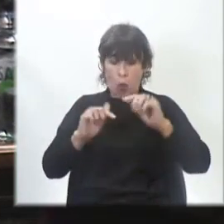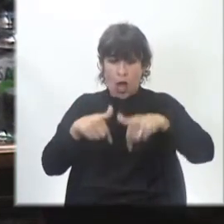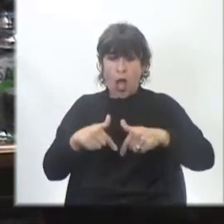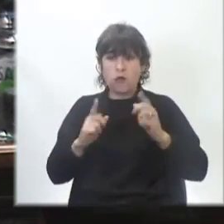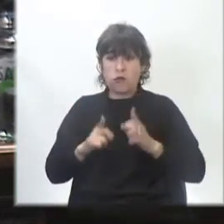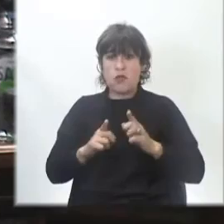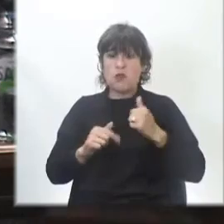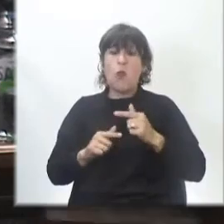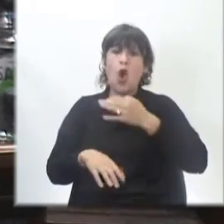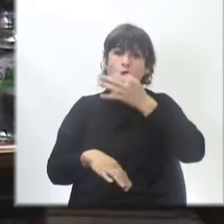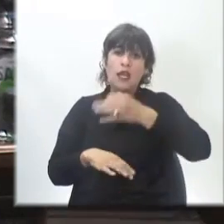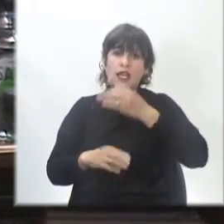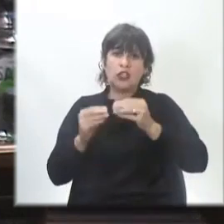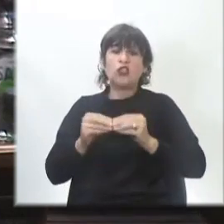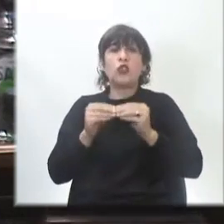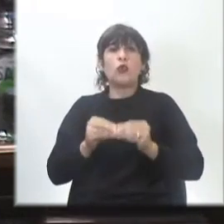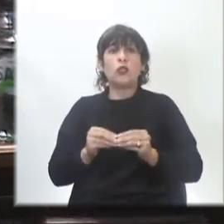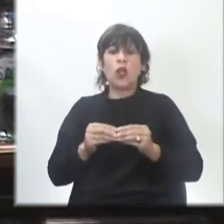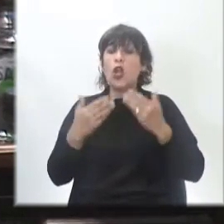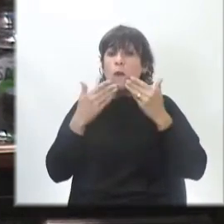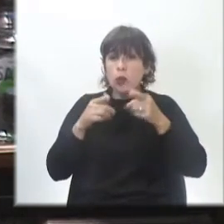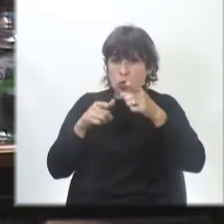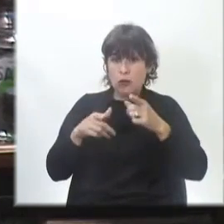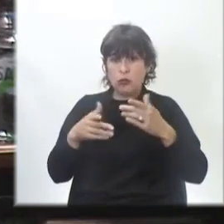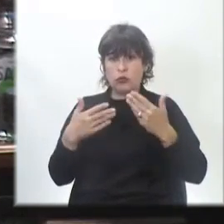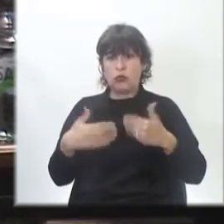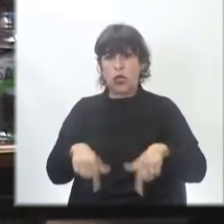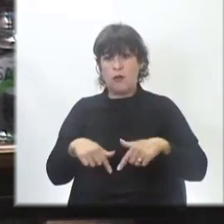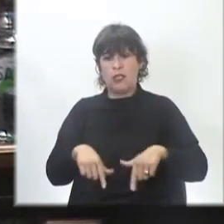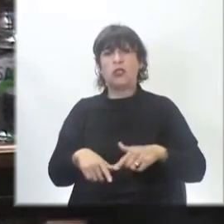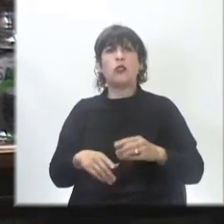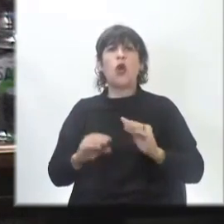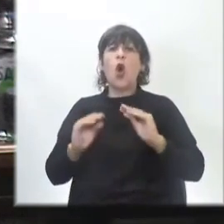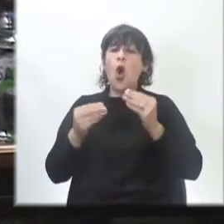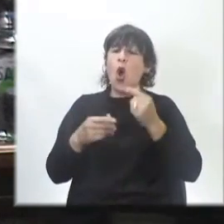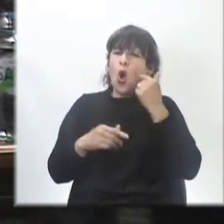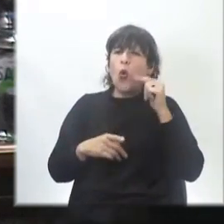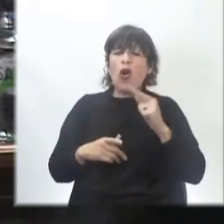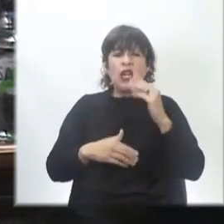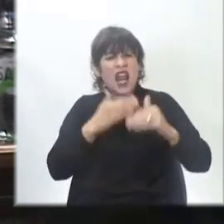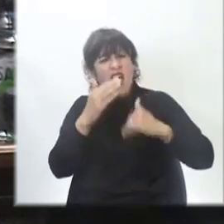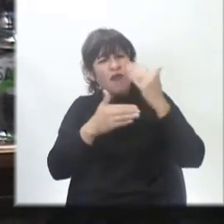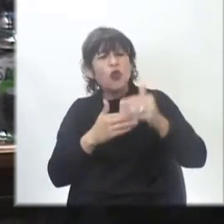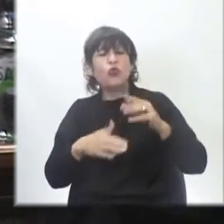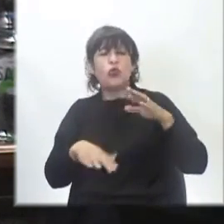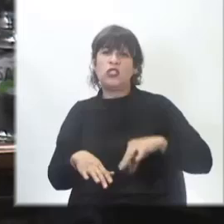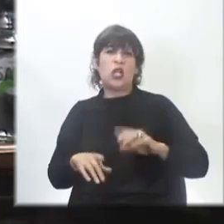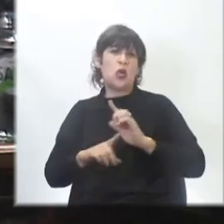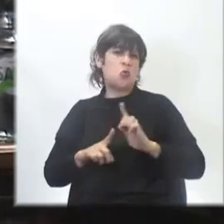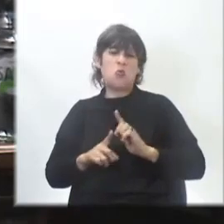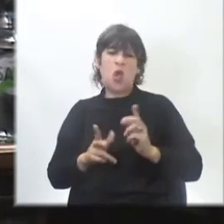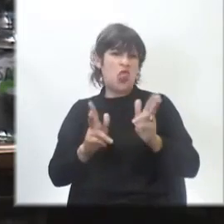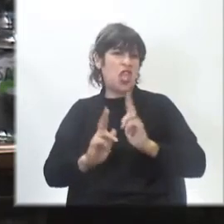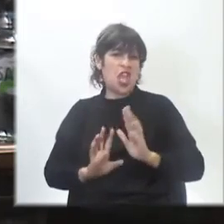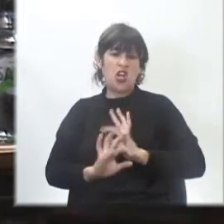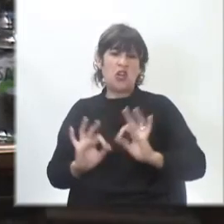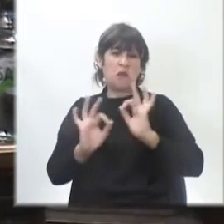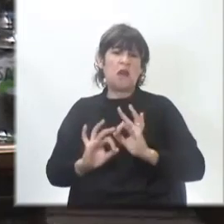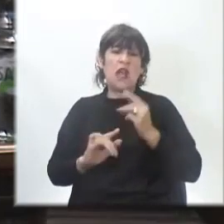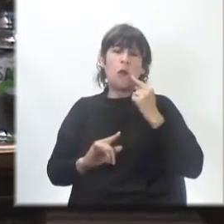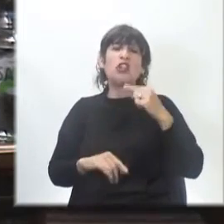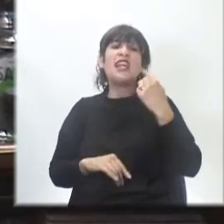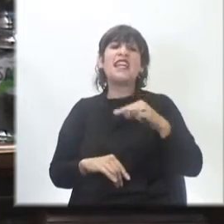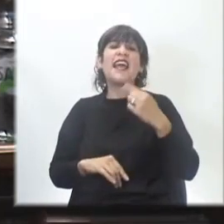en la rendición de cuentas, le preguntamos al señor ministro cuál era la evolución del salario. Y no lo dijeron. Y no lo dijeron porque la evolución es